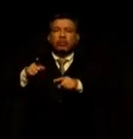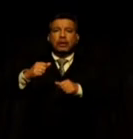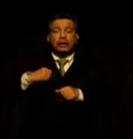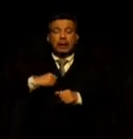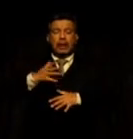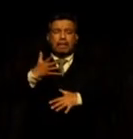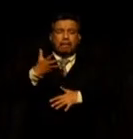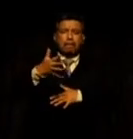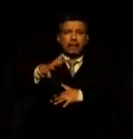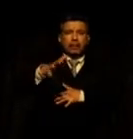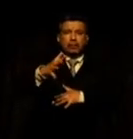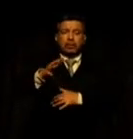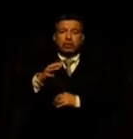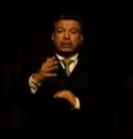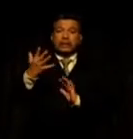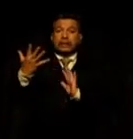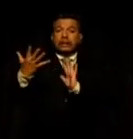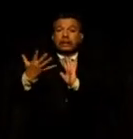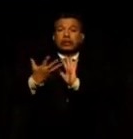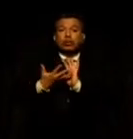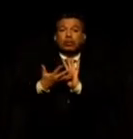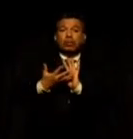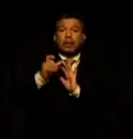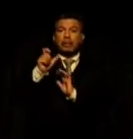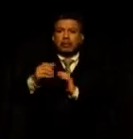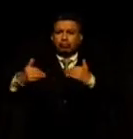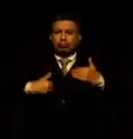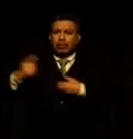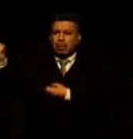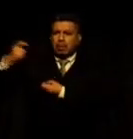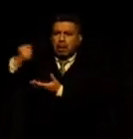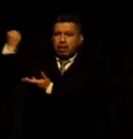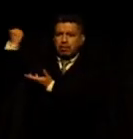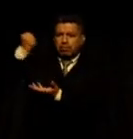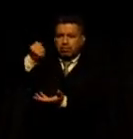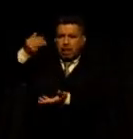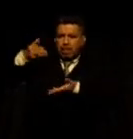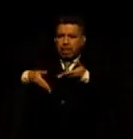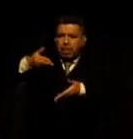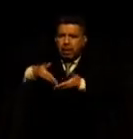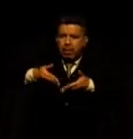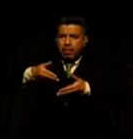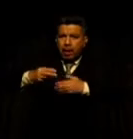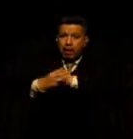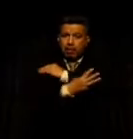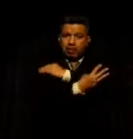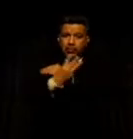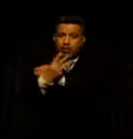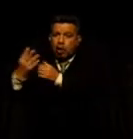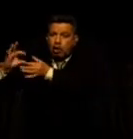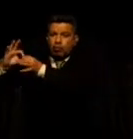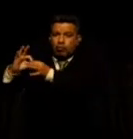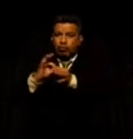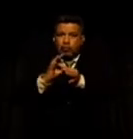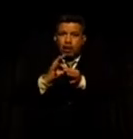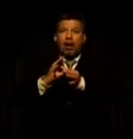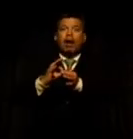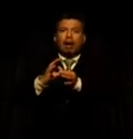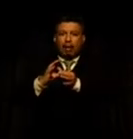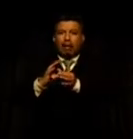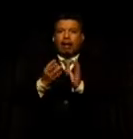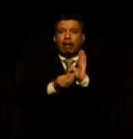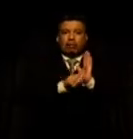aproximadamente más de 5 mil inversionistas es una plataforma que une a los emprendedores con los inversionistas